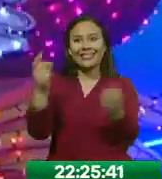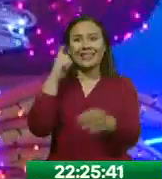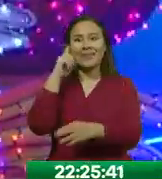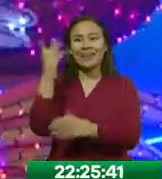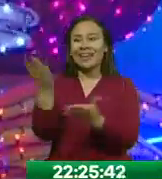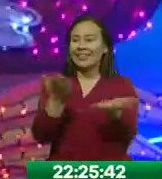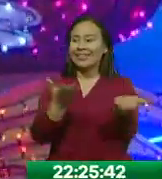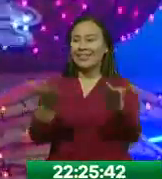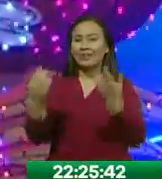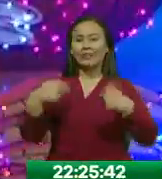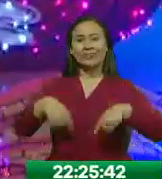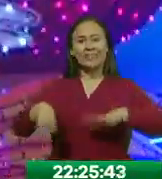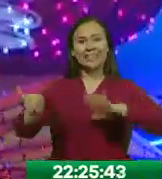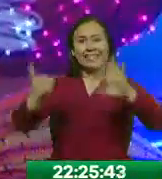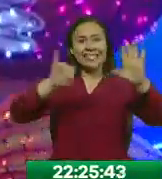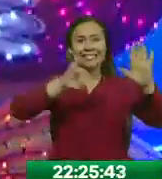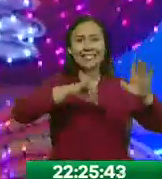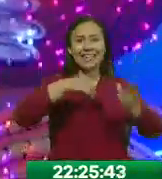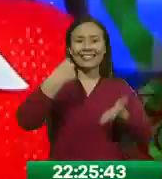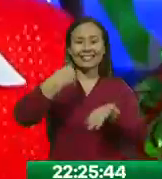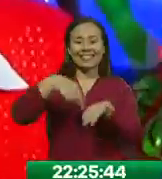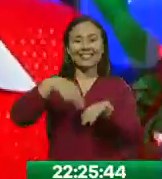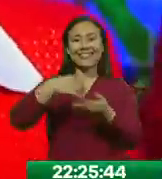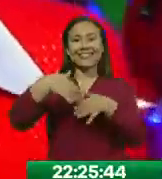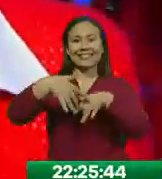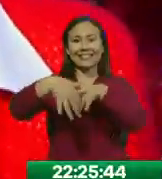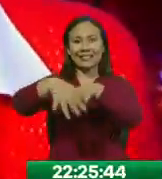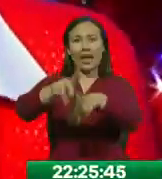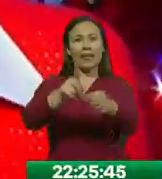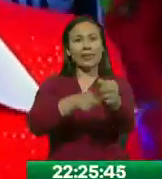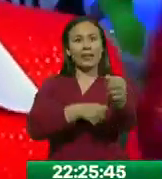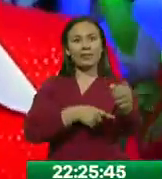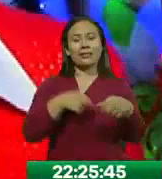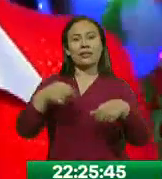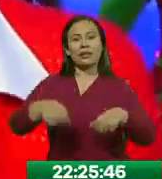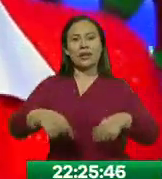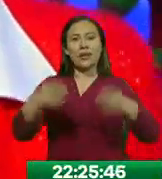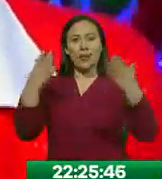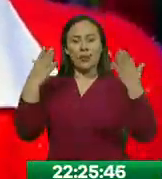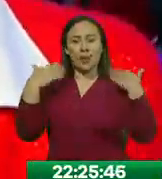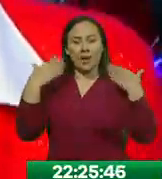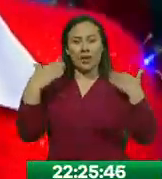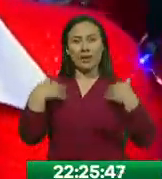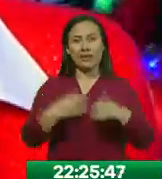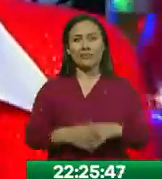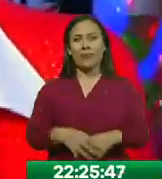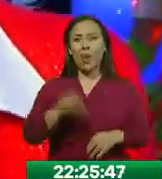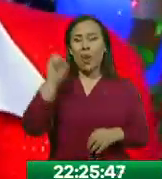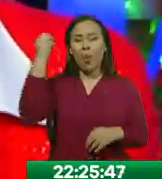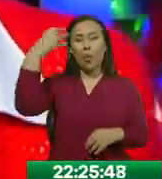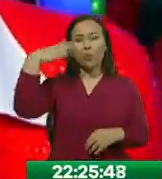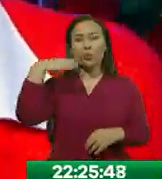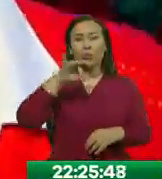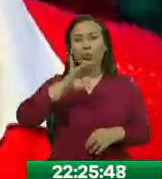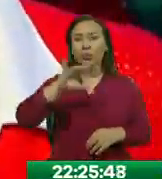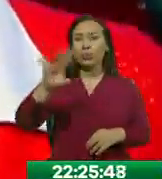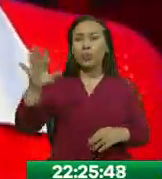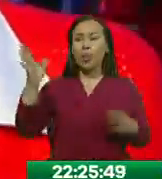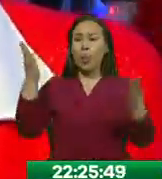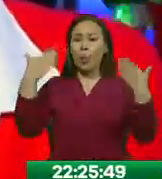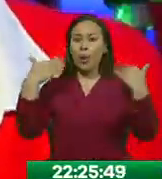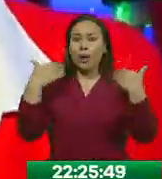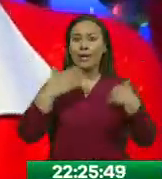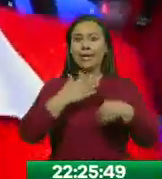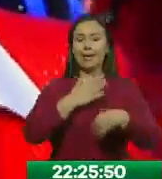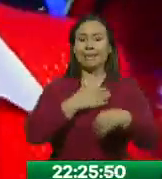en nuestro sexto desfile tradicional oficial de la ciudad, desfile de luces LED Guayaquil es mi